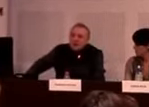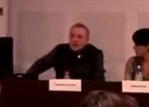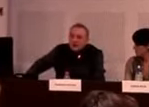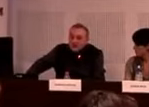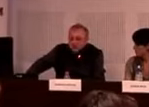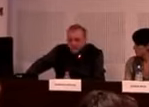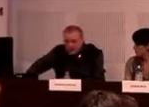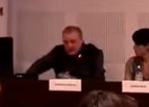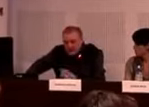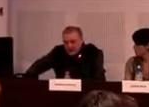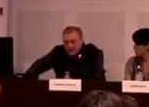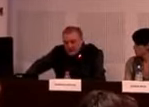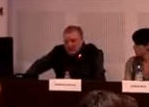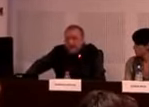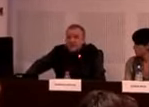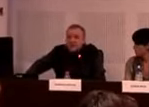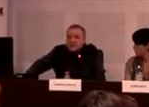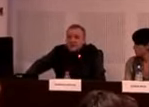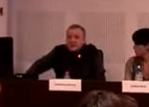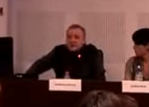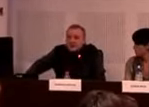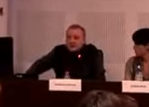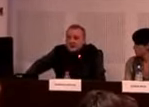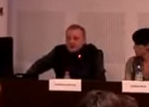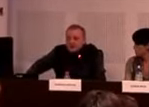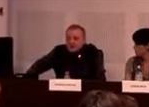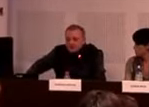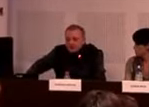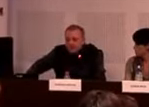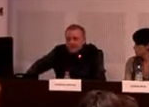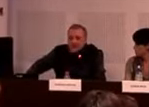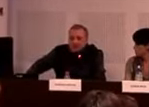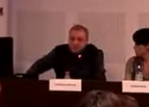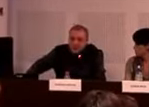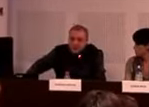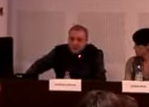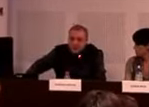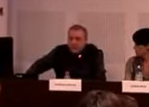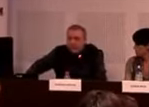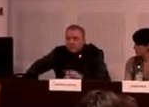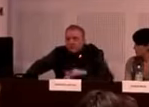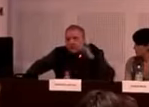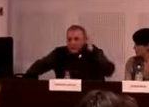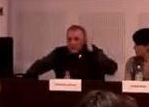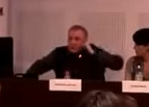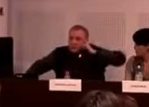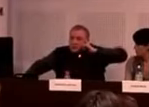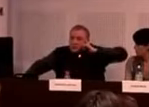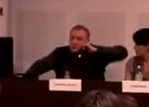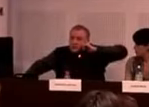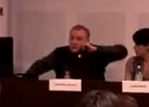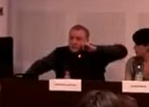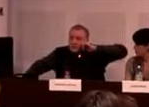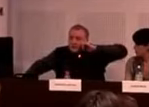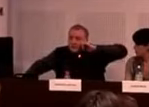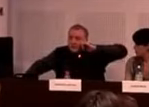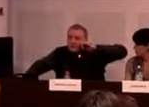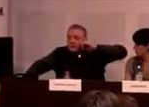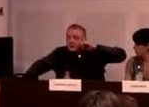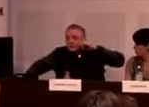lo cual, pues bueno, aquí vemos, las piernas no les pasa nada, pero no se mueven. ¿Por qué? Porque no le llegan los impulsos del